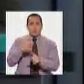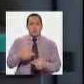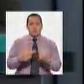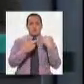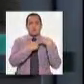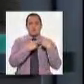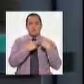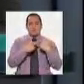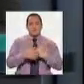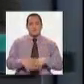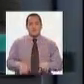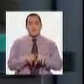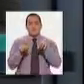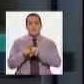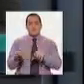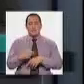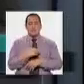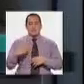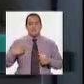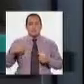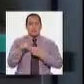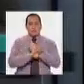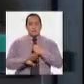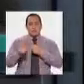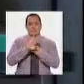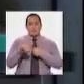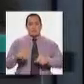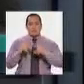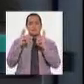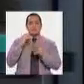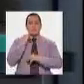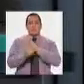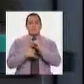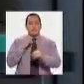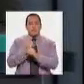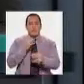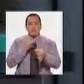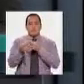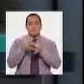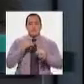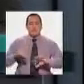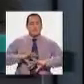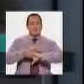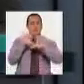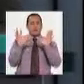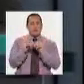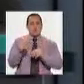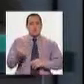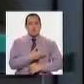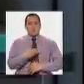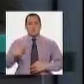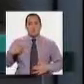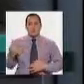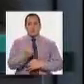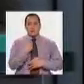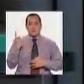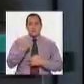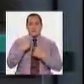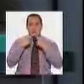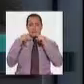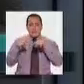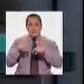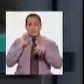autores mediatos y el Ministerio de Defensa. En sede internacional, hay que recordar, es todo el Estado en su conjunto. De ahí que